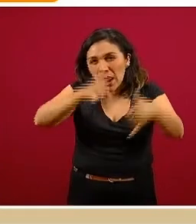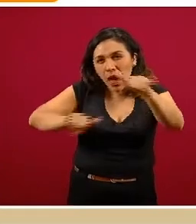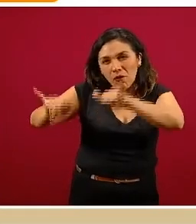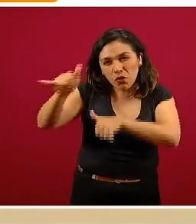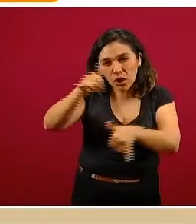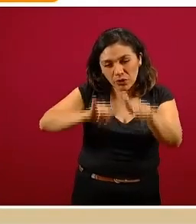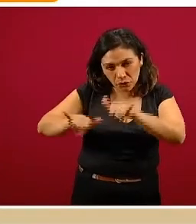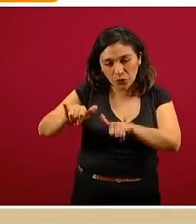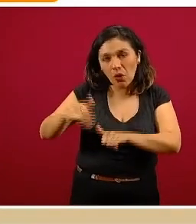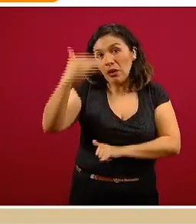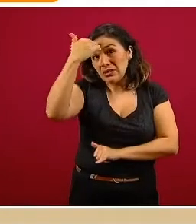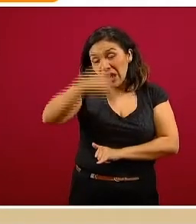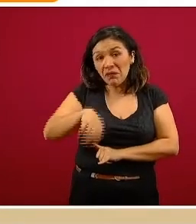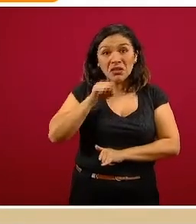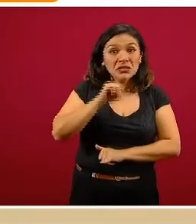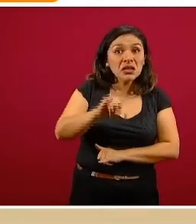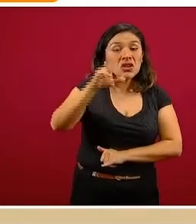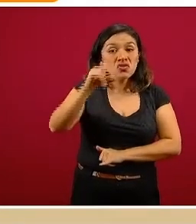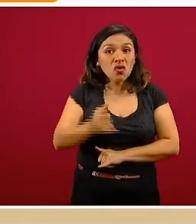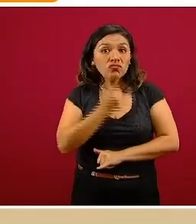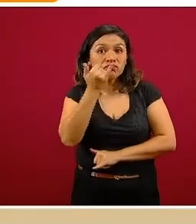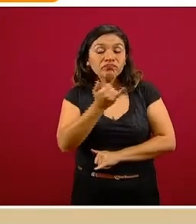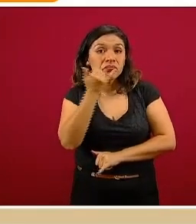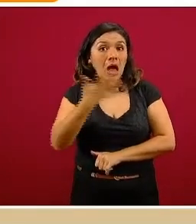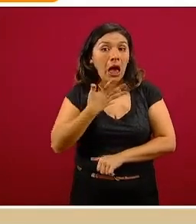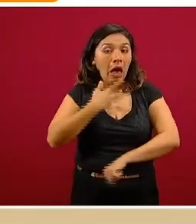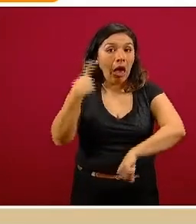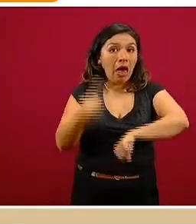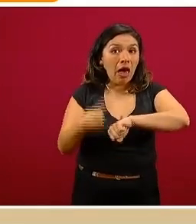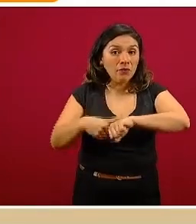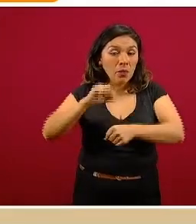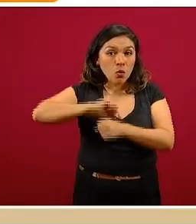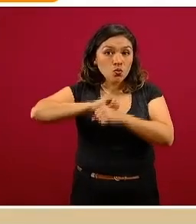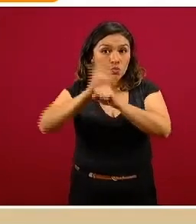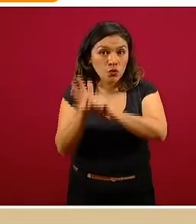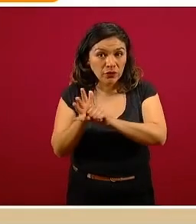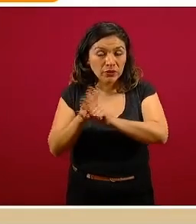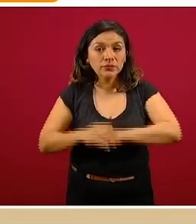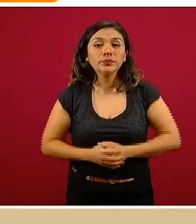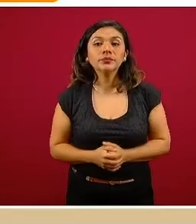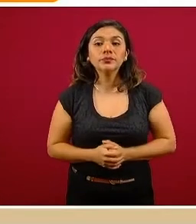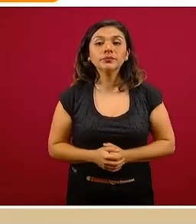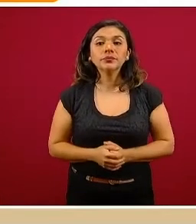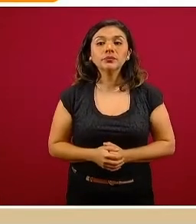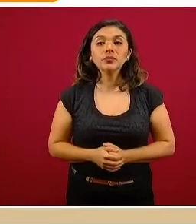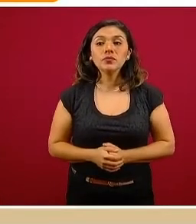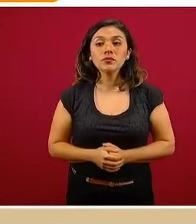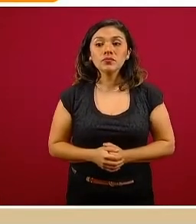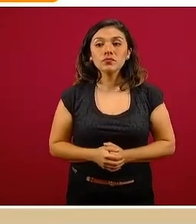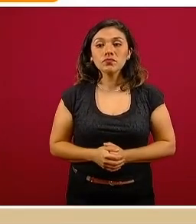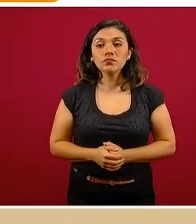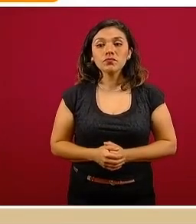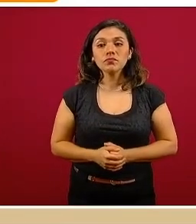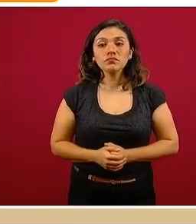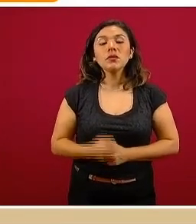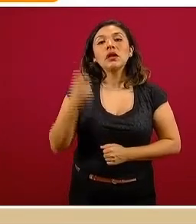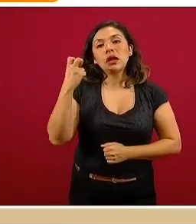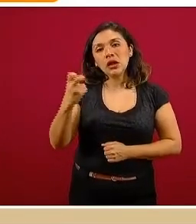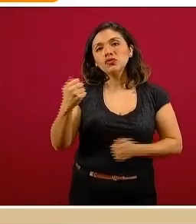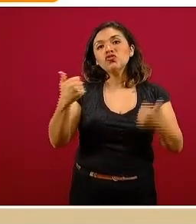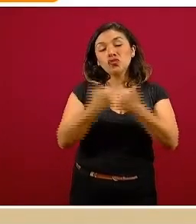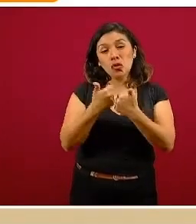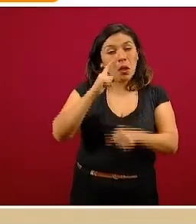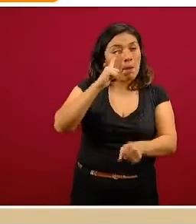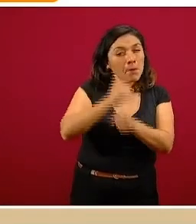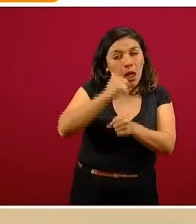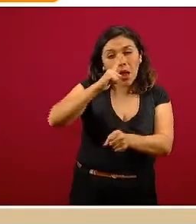estudio para saber si presentan o no la enfermedad COVID-19, y esto lógicamente a través de la